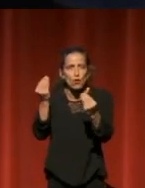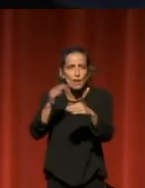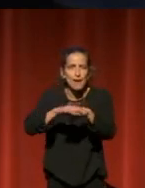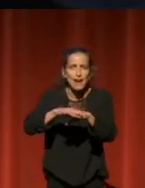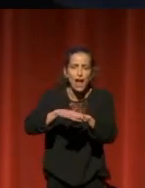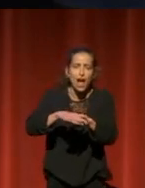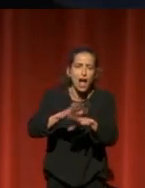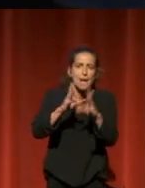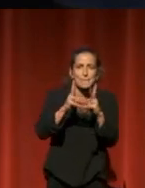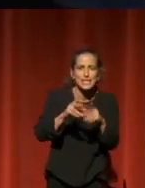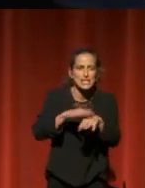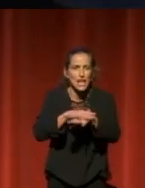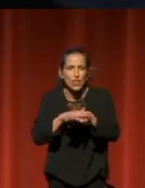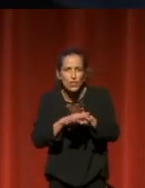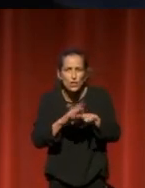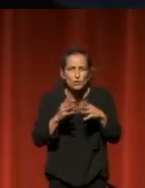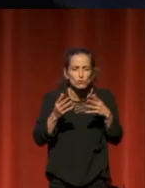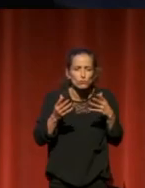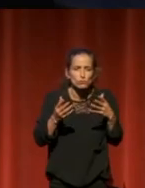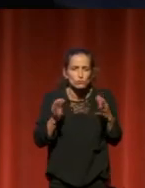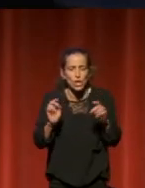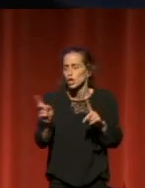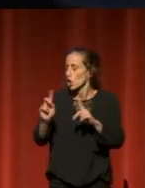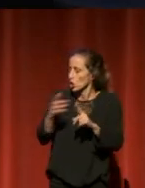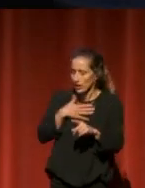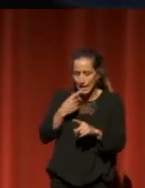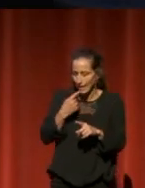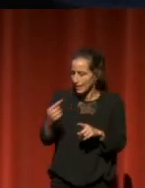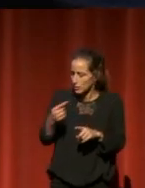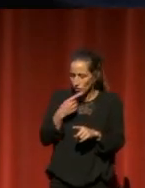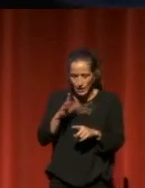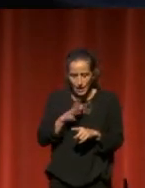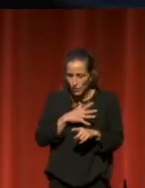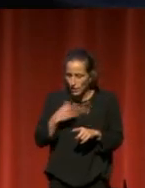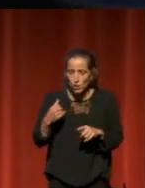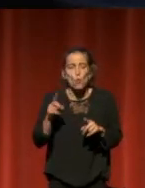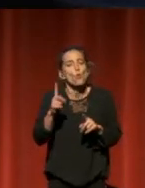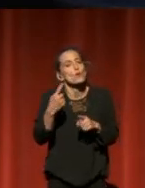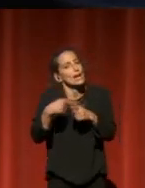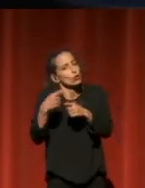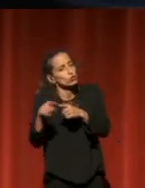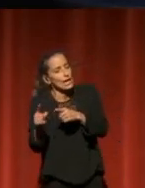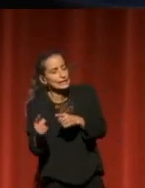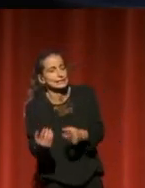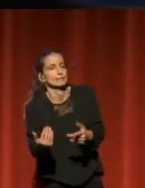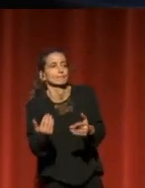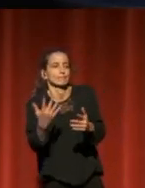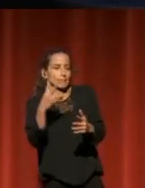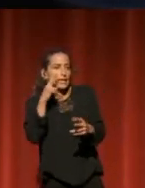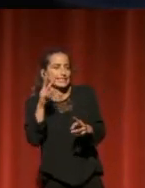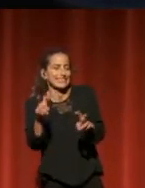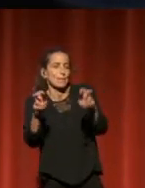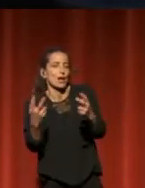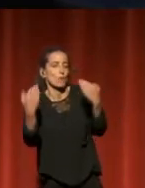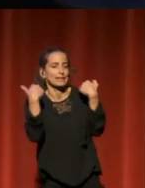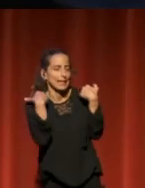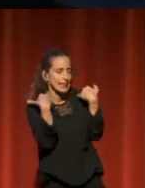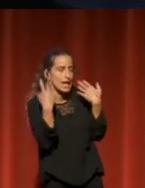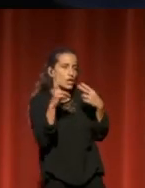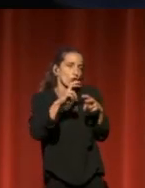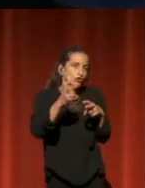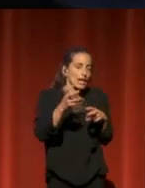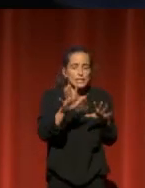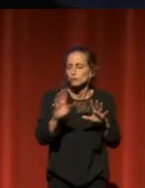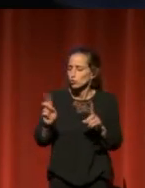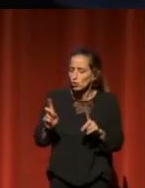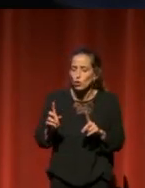que todo no lo que es eso. Tocar directamente no la competencia y una competencia repartida. O sea, aquí es imposible, además, la